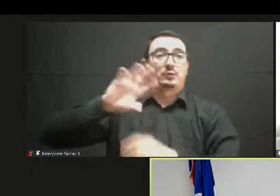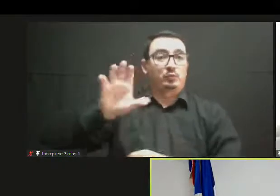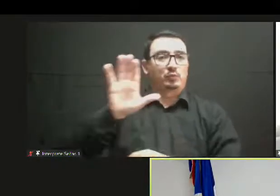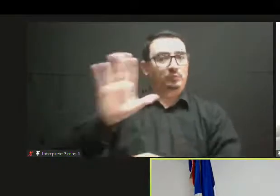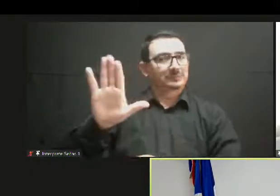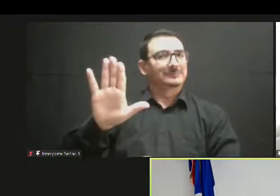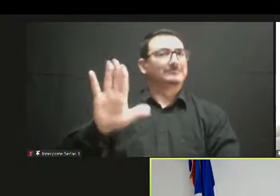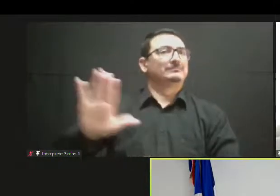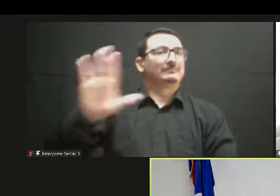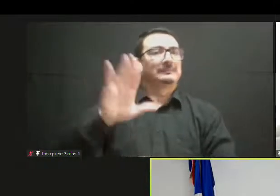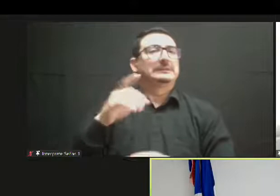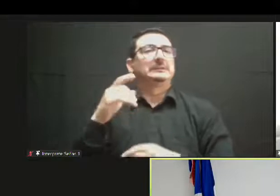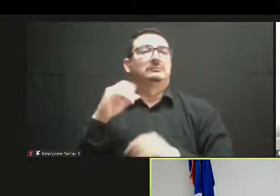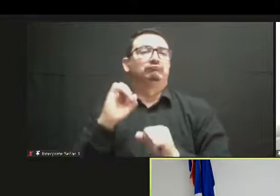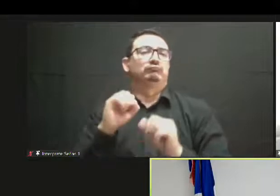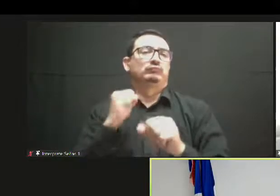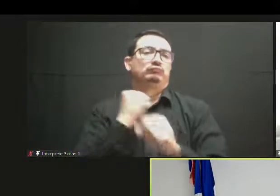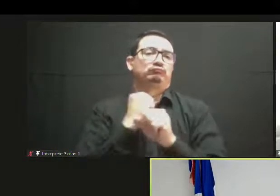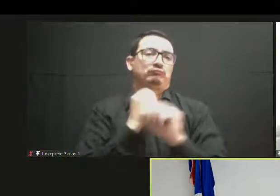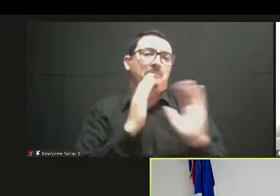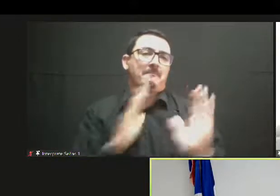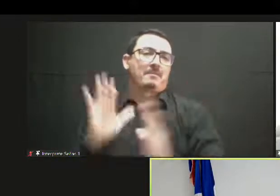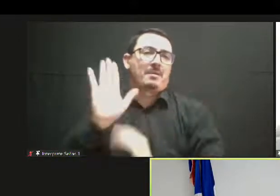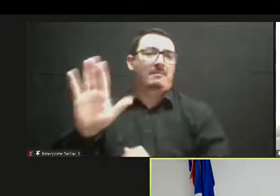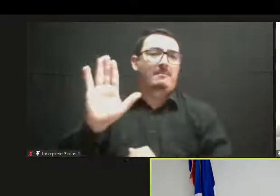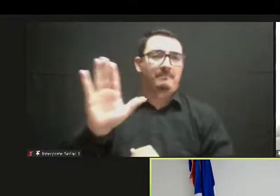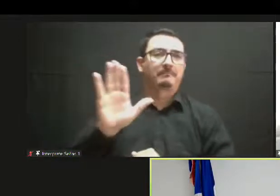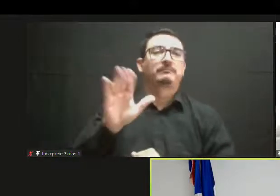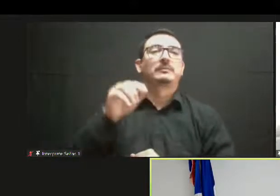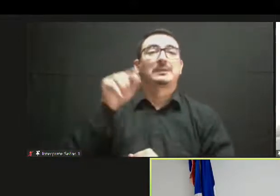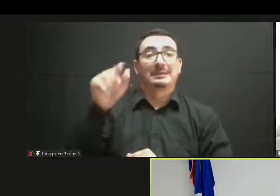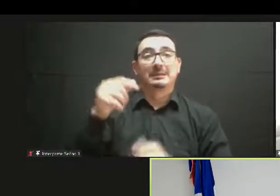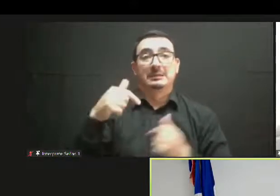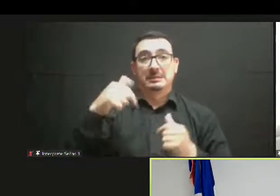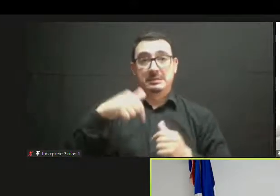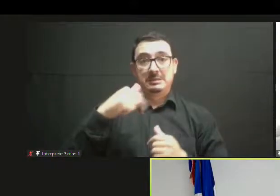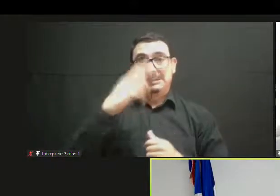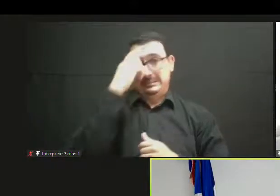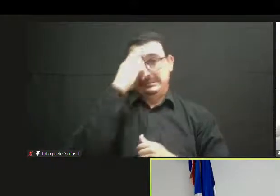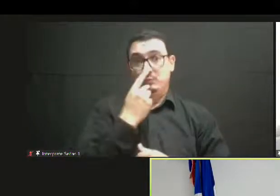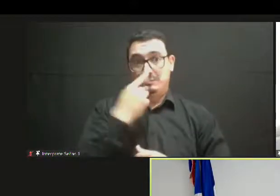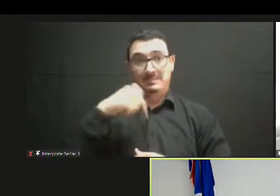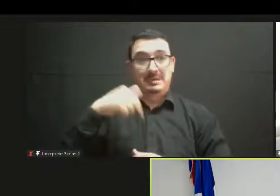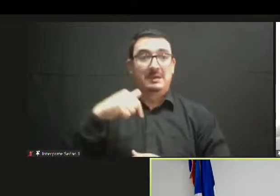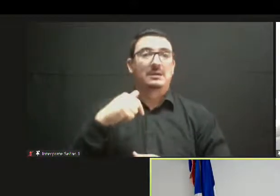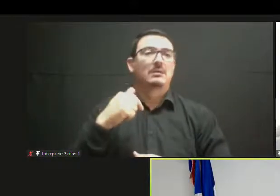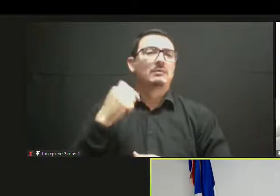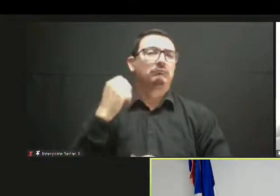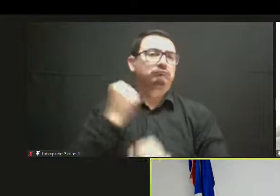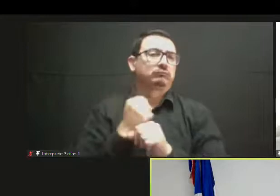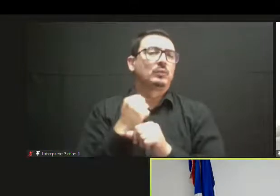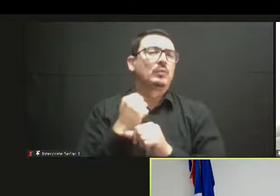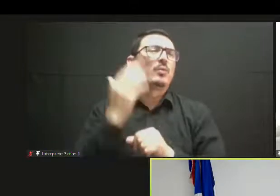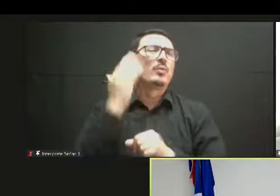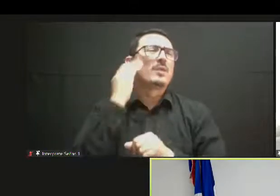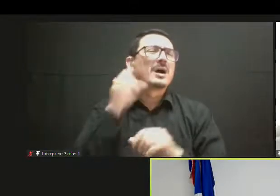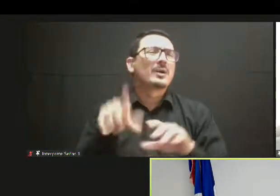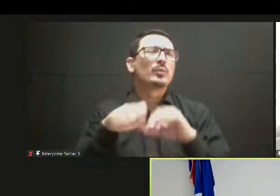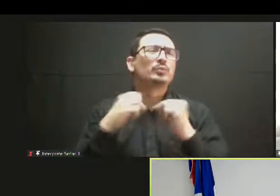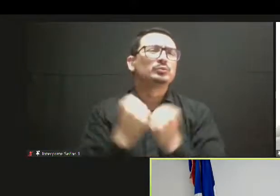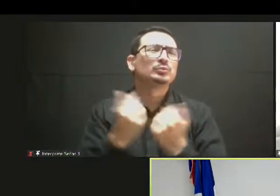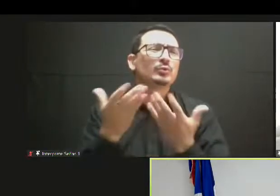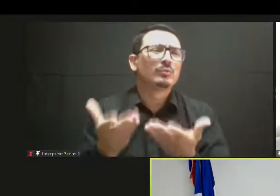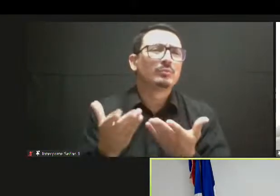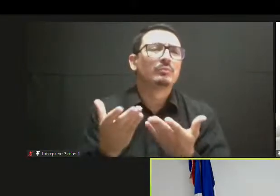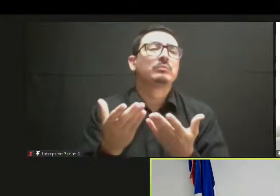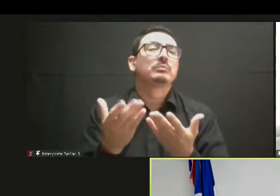de mucho provecho para la República Dominicana, porque ahí se han dado la congruencia de muchos sectores